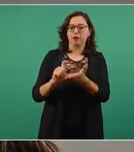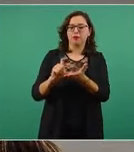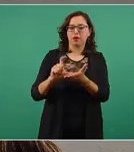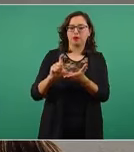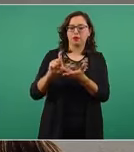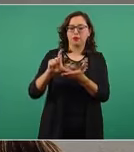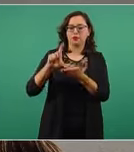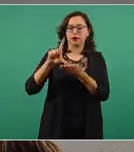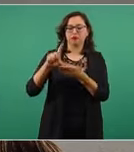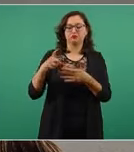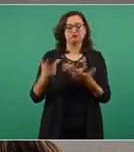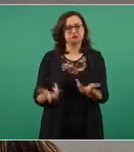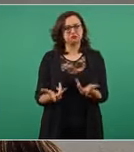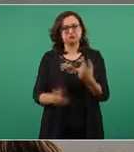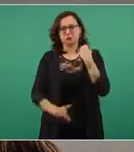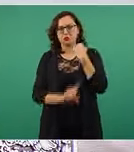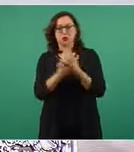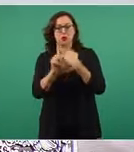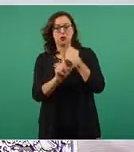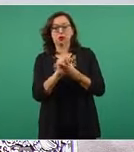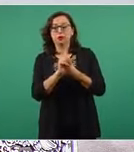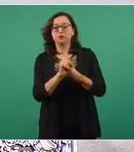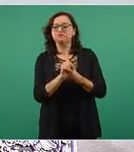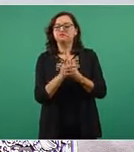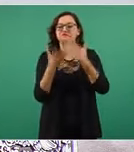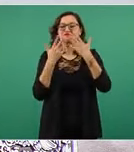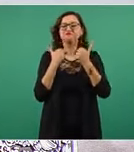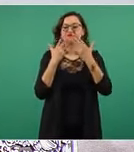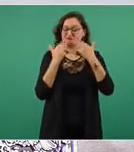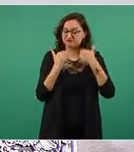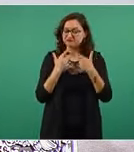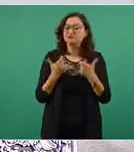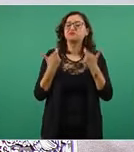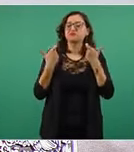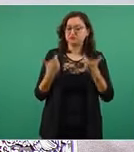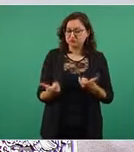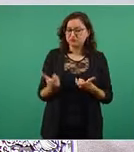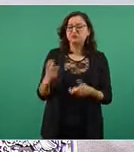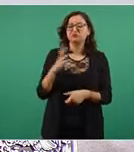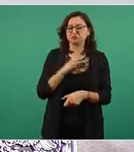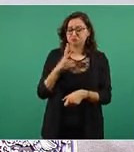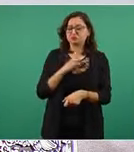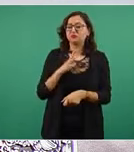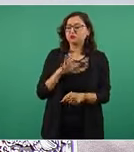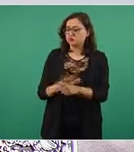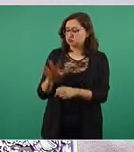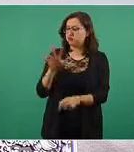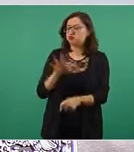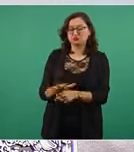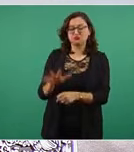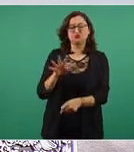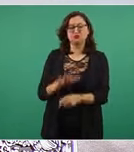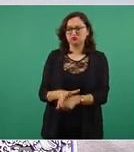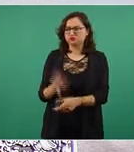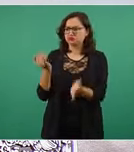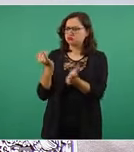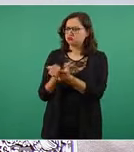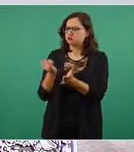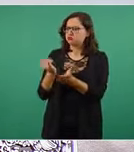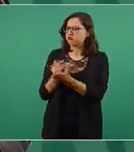porque es buena la recaudación. Muchas gracias a todos los